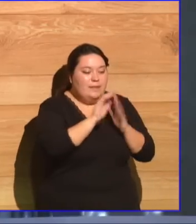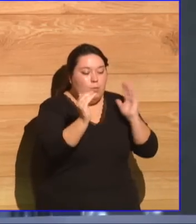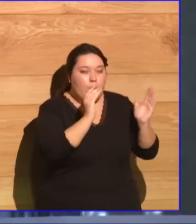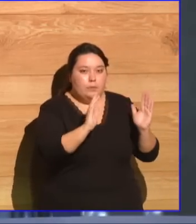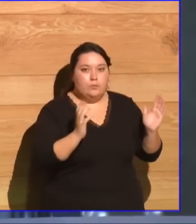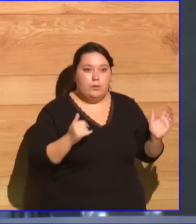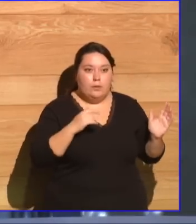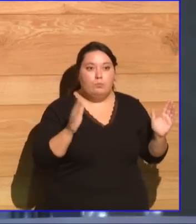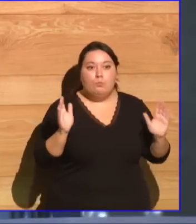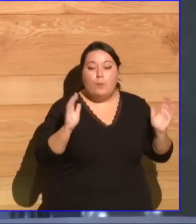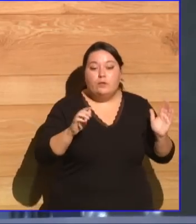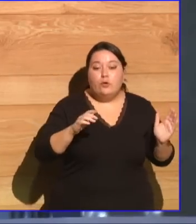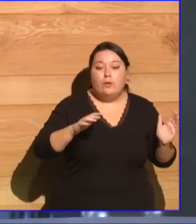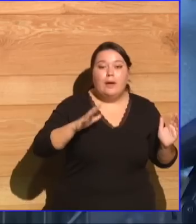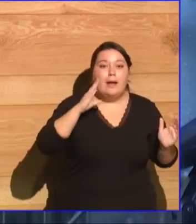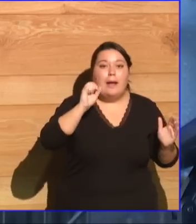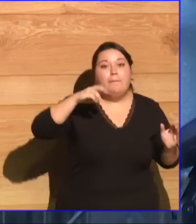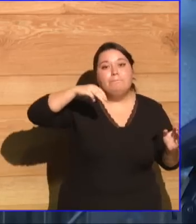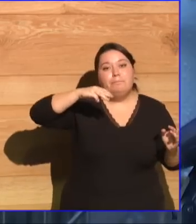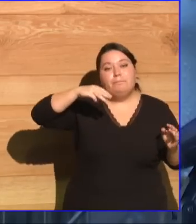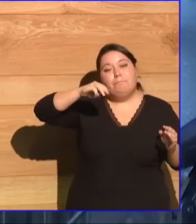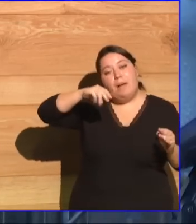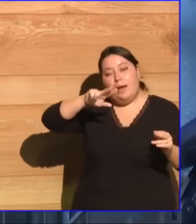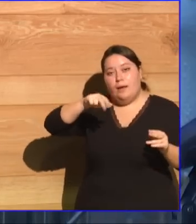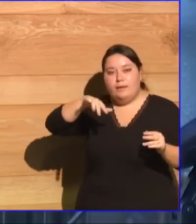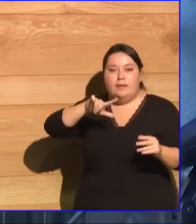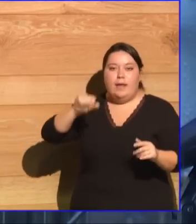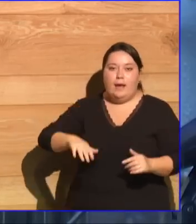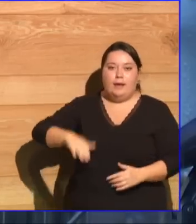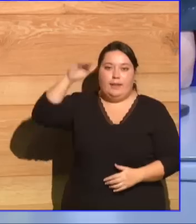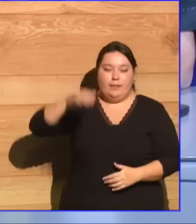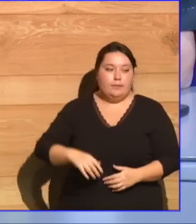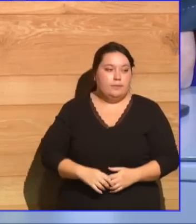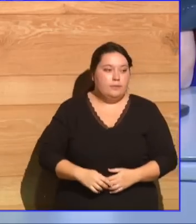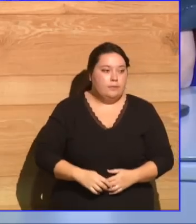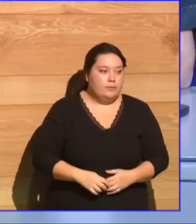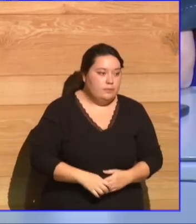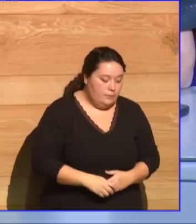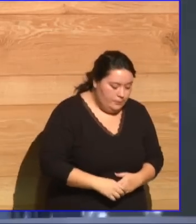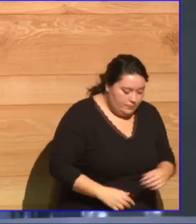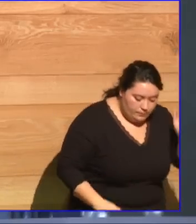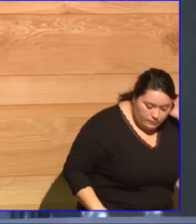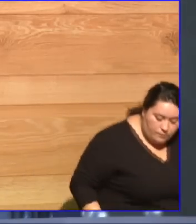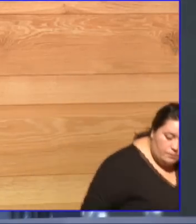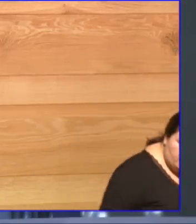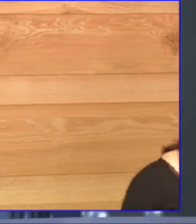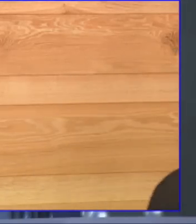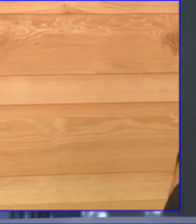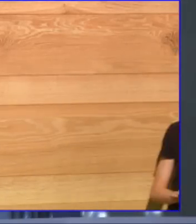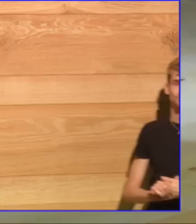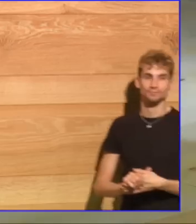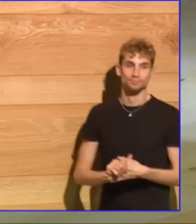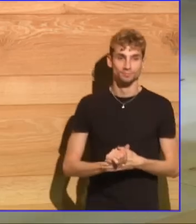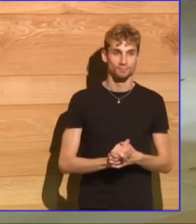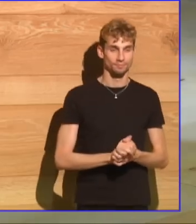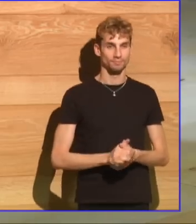el que Campanilla crece. Bueno, A lo que yo llamo el momento feérico. Vamos a hablar de ese momento, Juan. yo